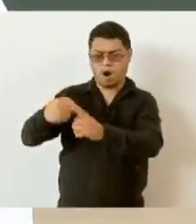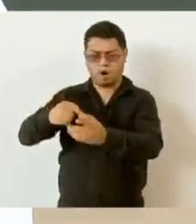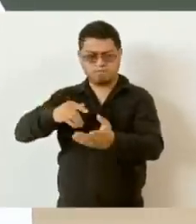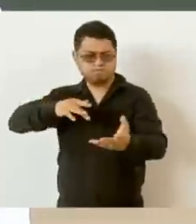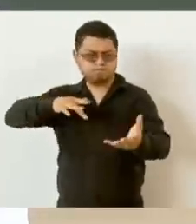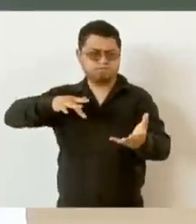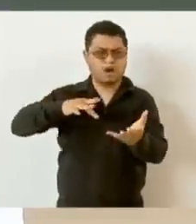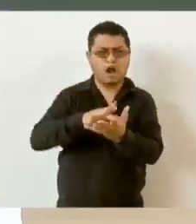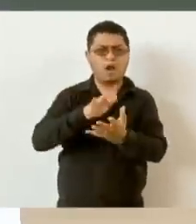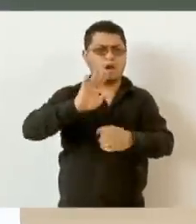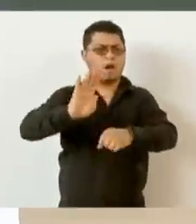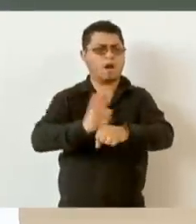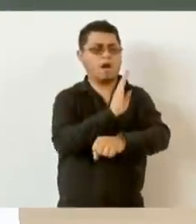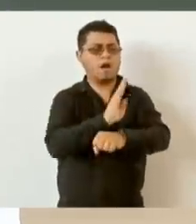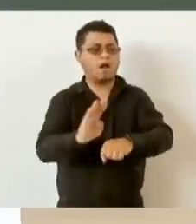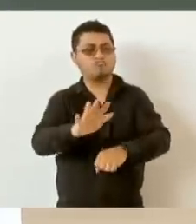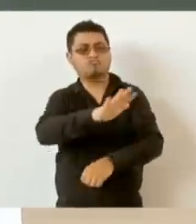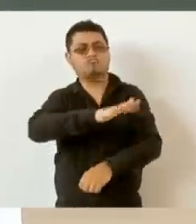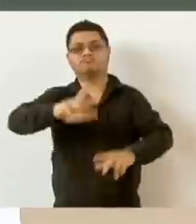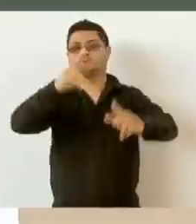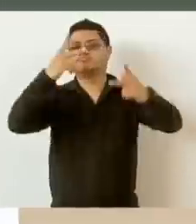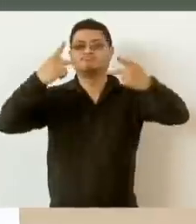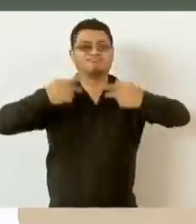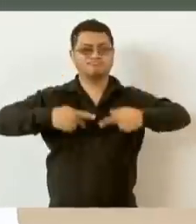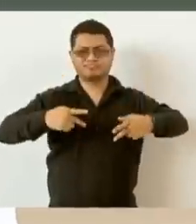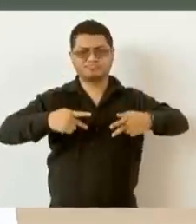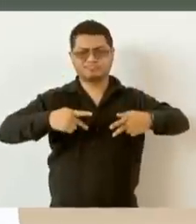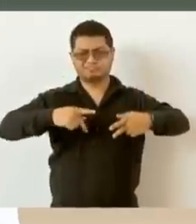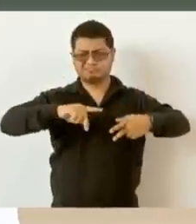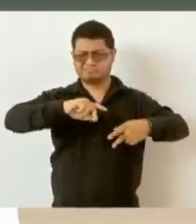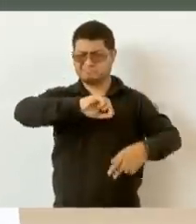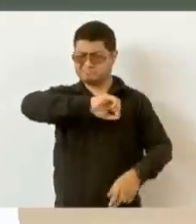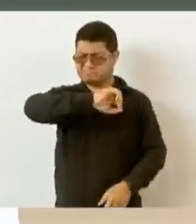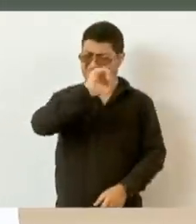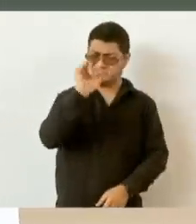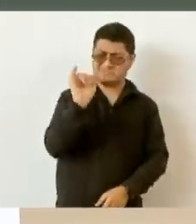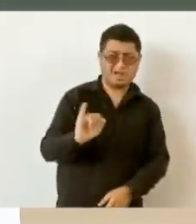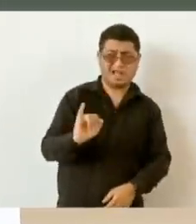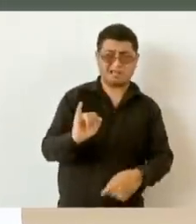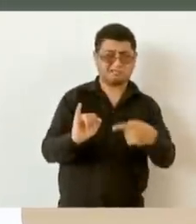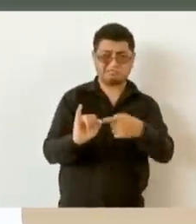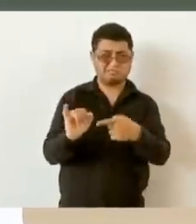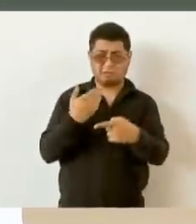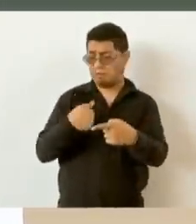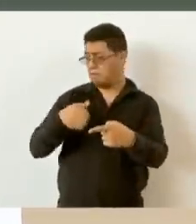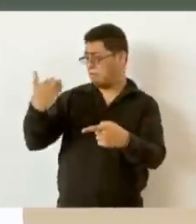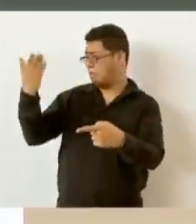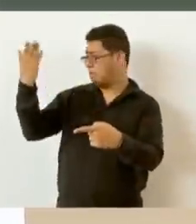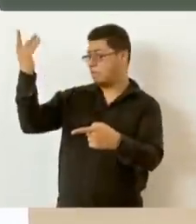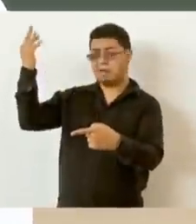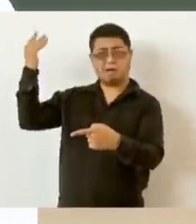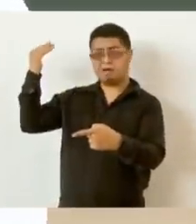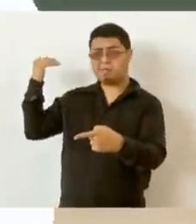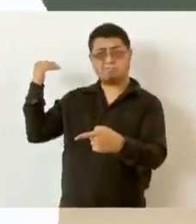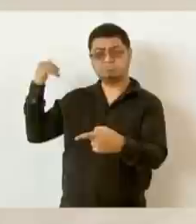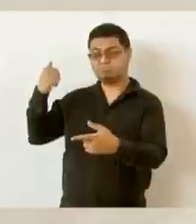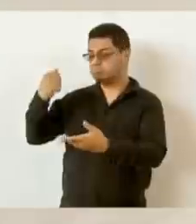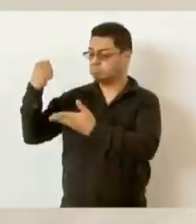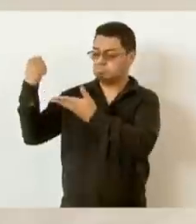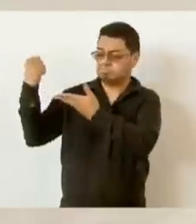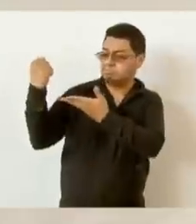bienestar del pueblo. Nunca se había invertido